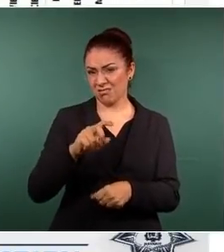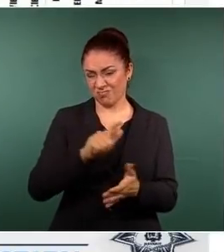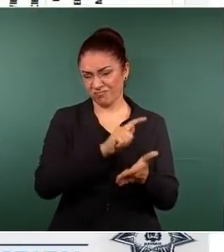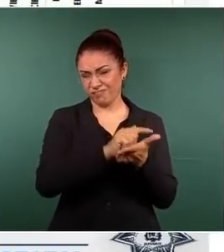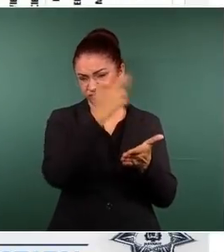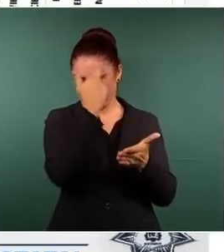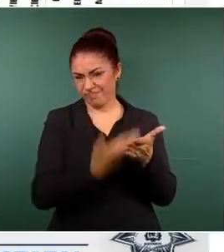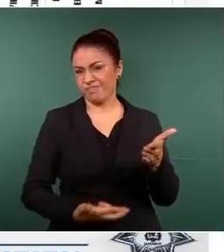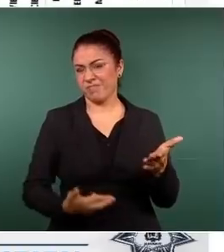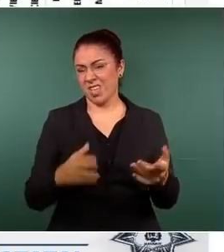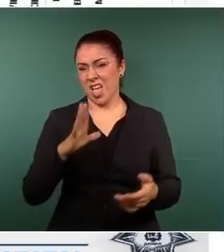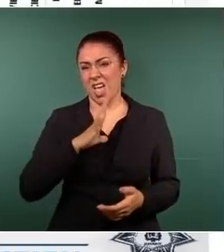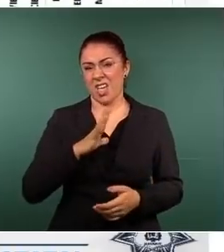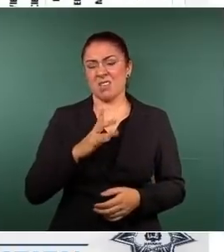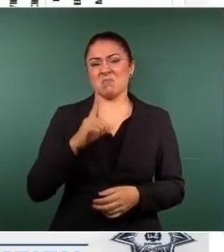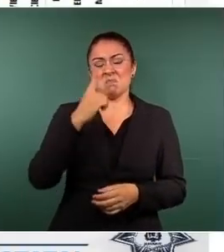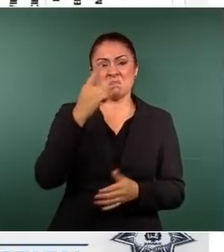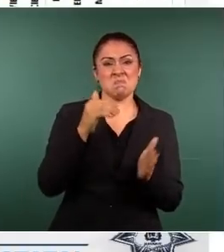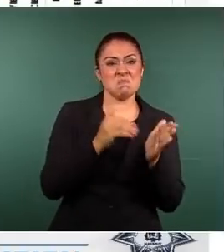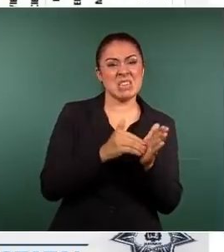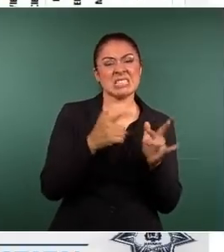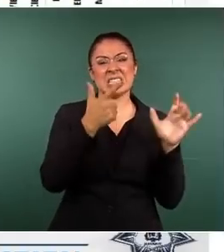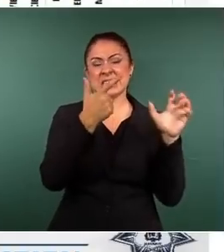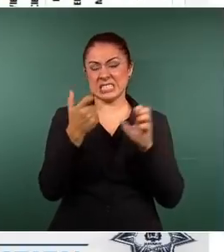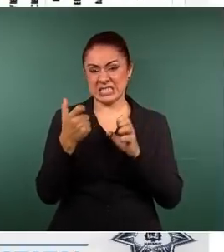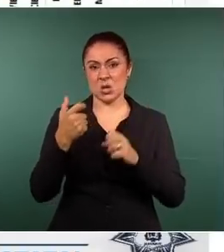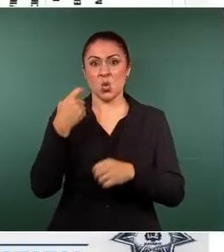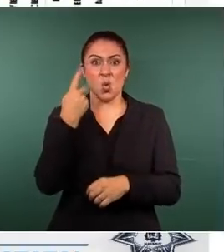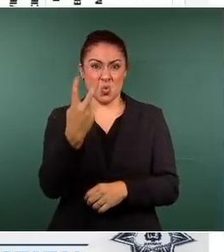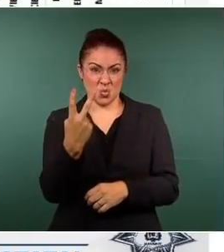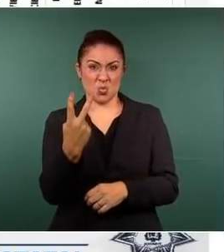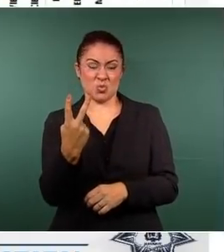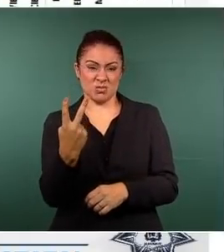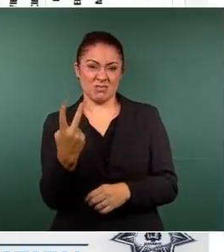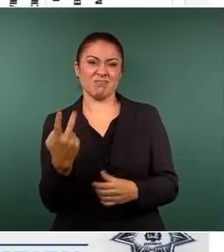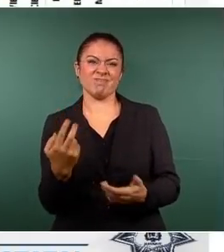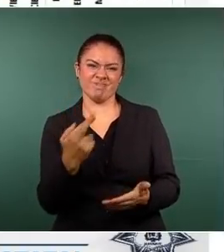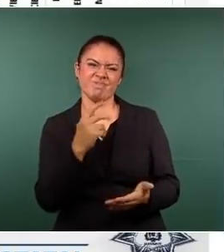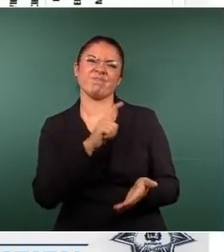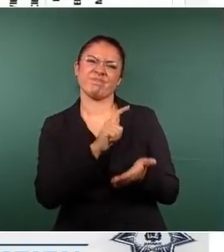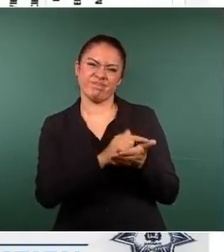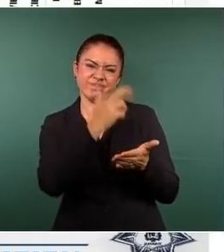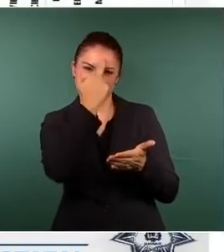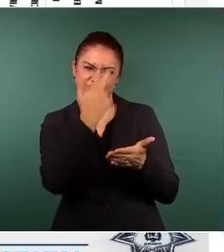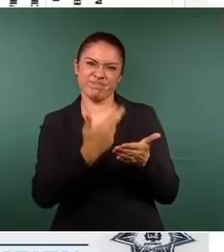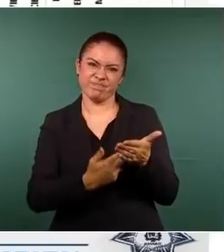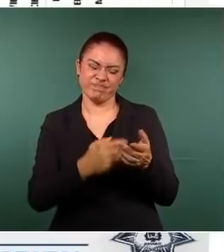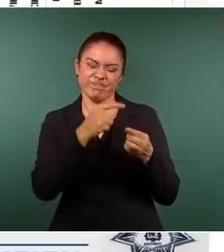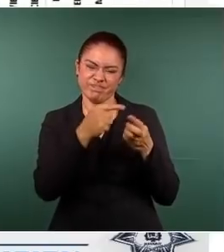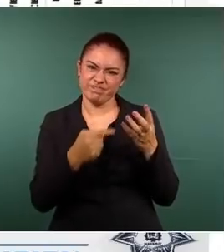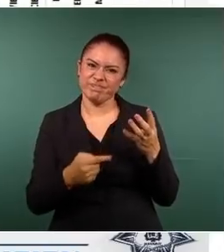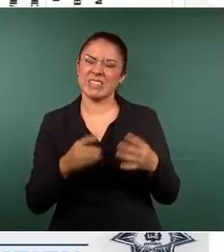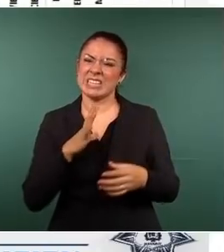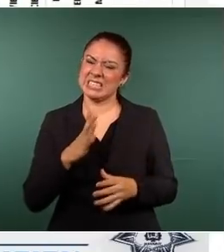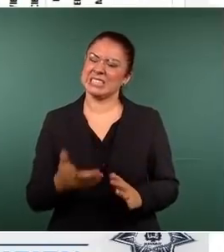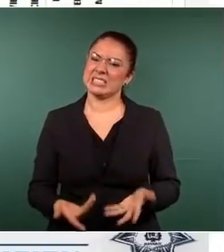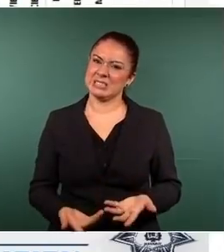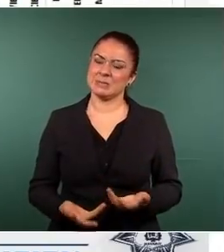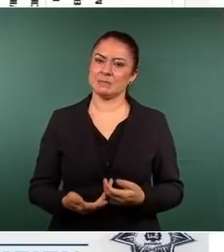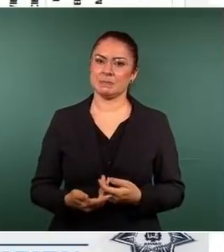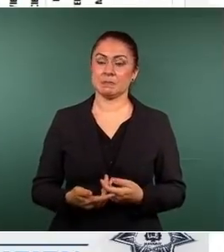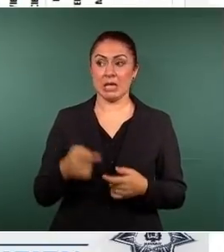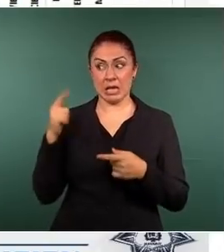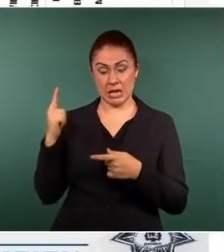702 casos en total este balance general nos muestra datos positivos en las tareas que hemos realizado